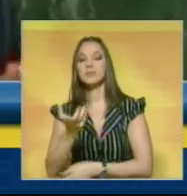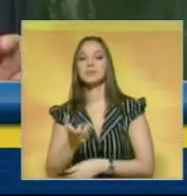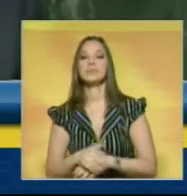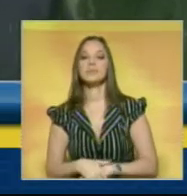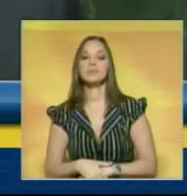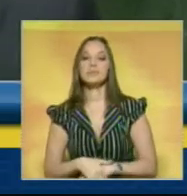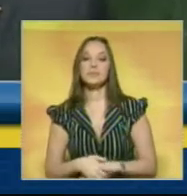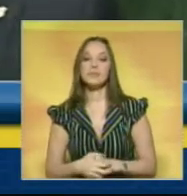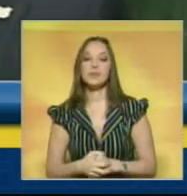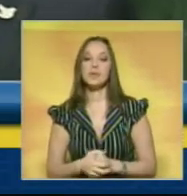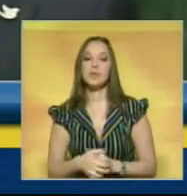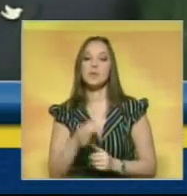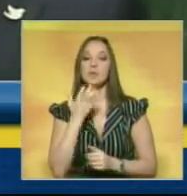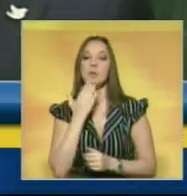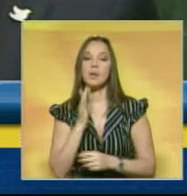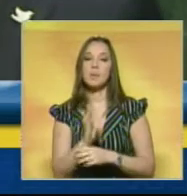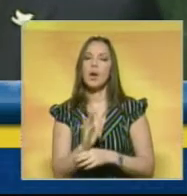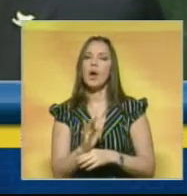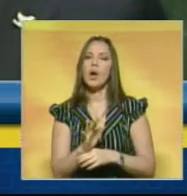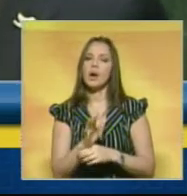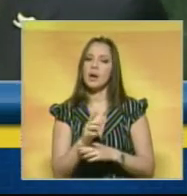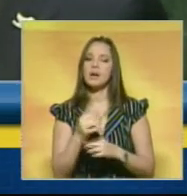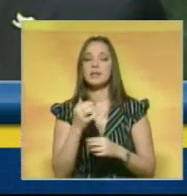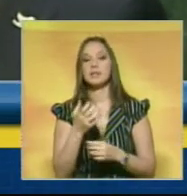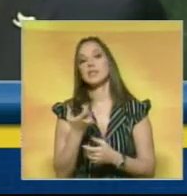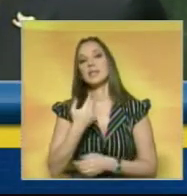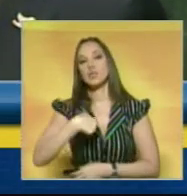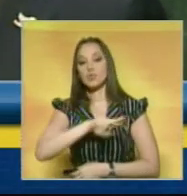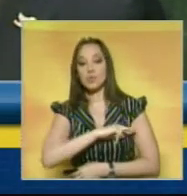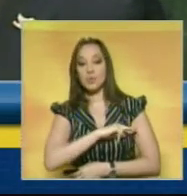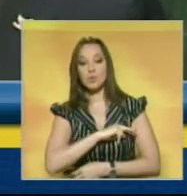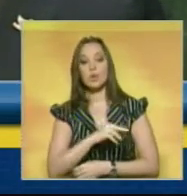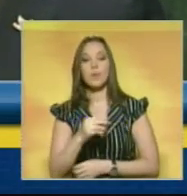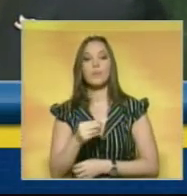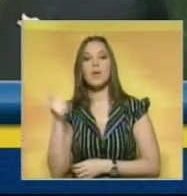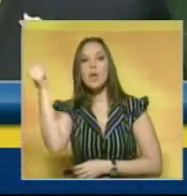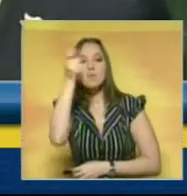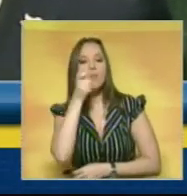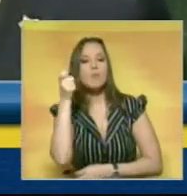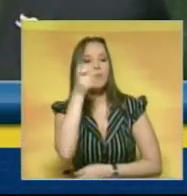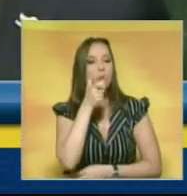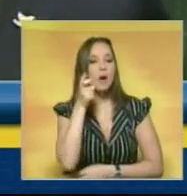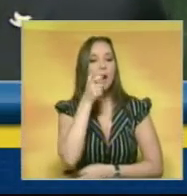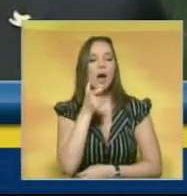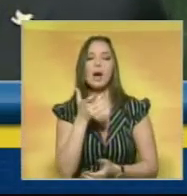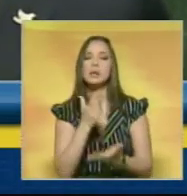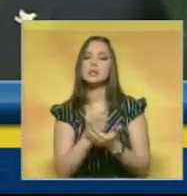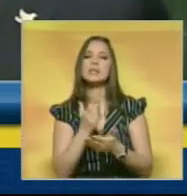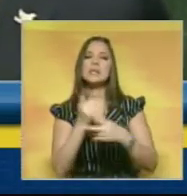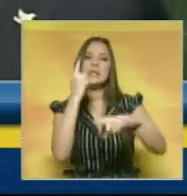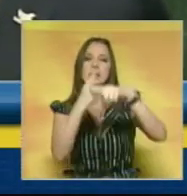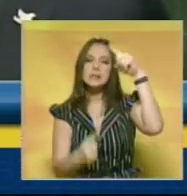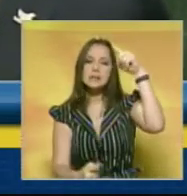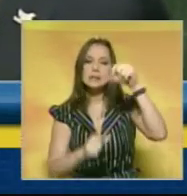Si logramos esto, que los colombianos hemos buscado sin éxito por tanto